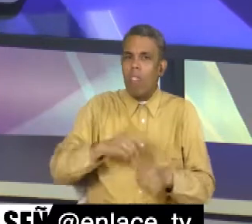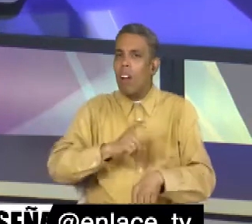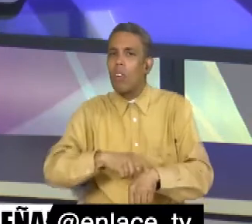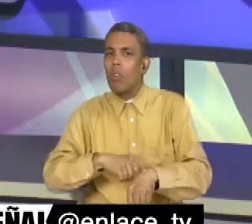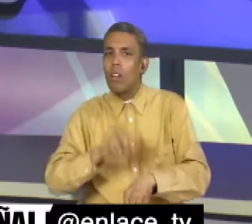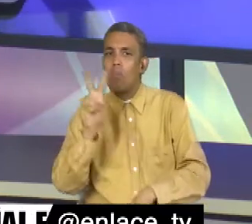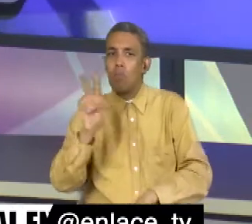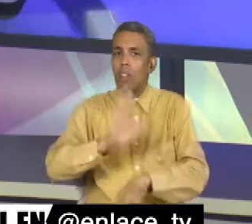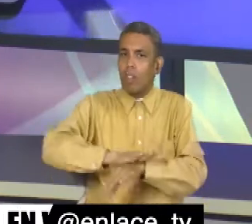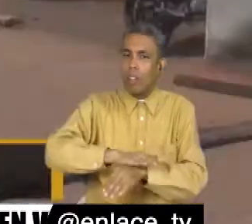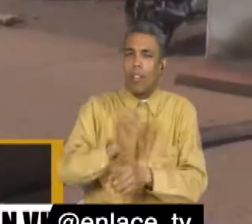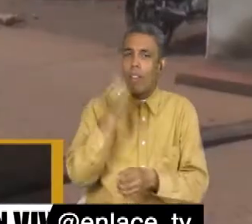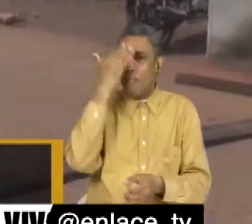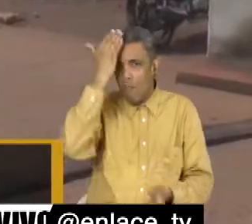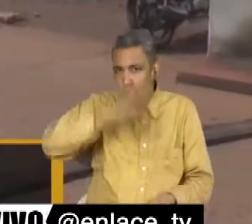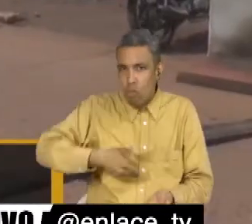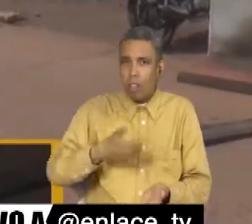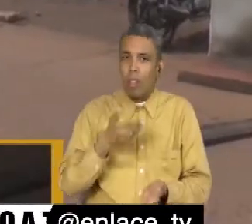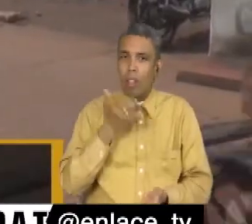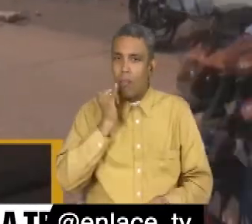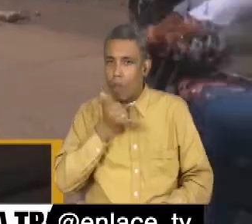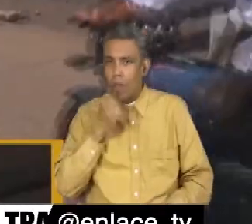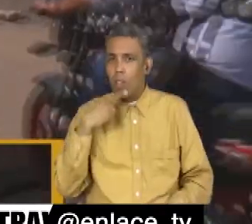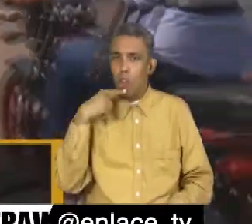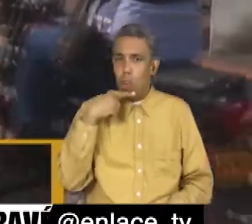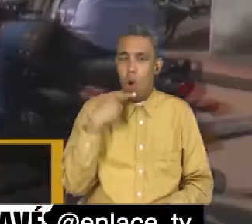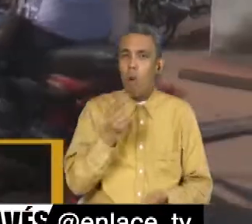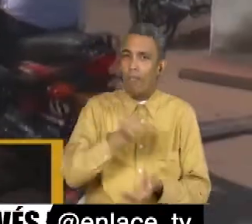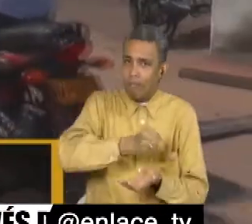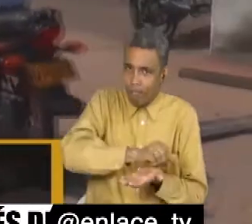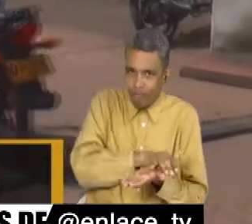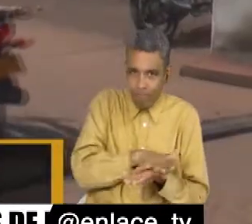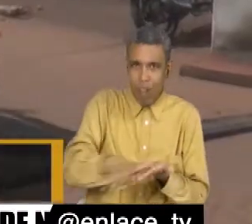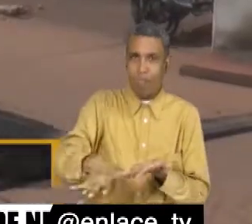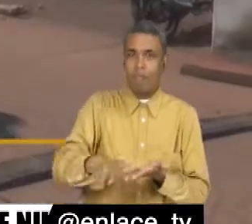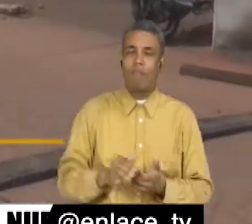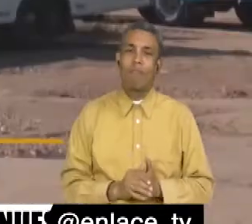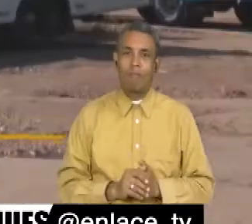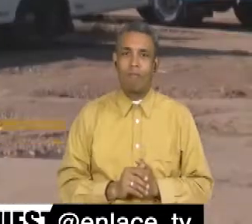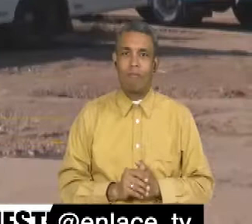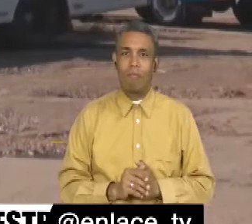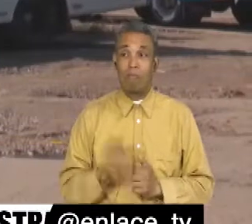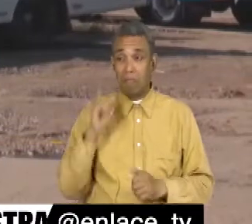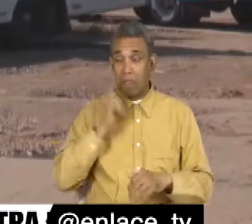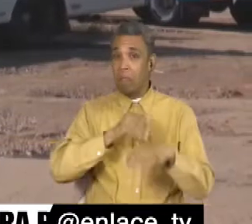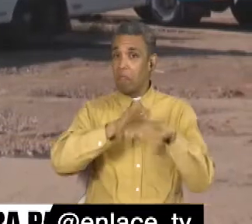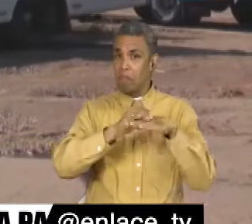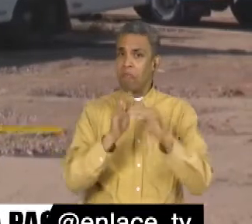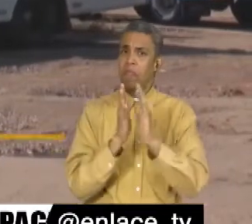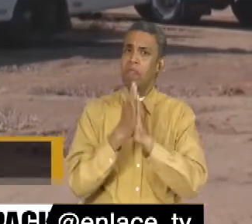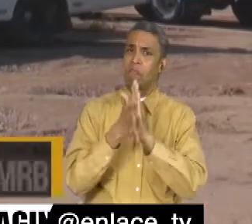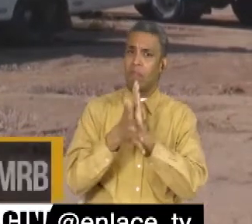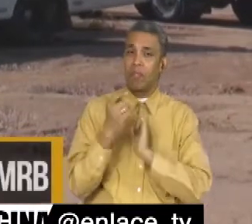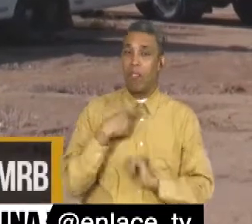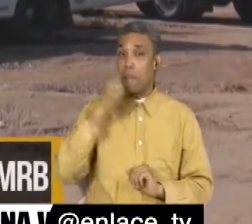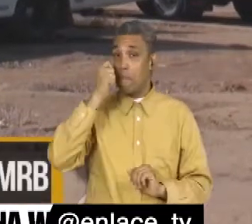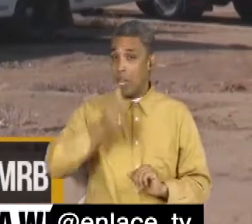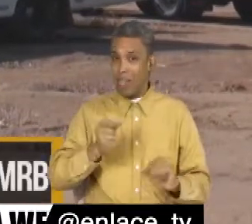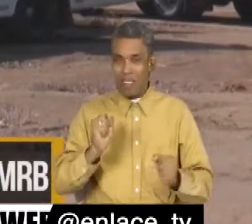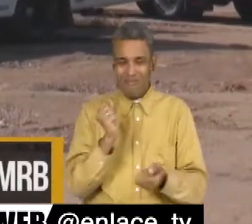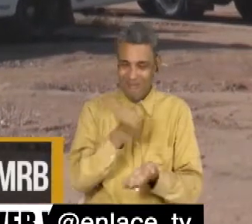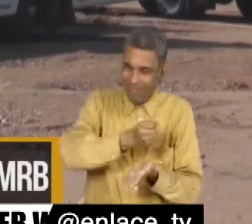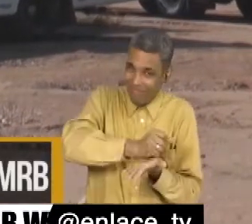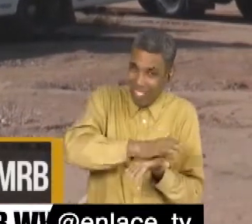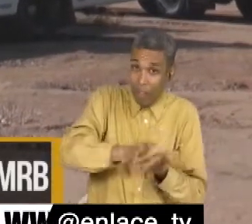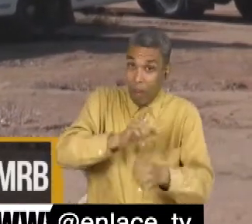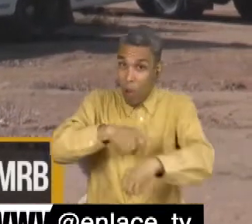general. Tanto el gerente de Cochoferes como el de Transporte San Silvestre dieron a conocer el anuncio de que este miércoles 17 de mayo